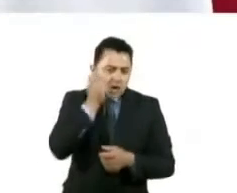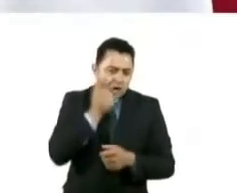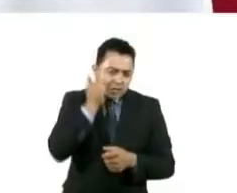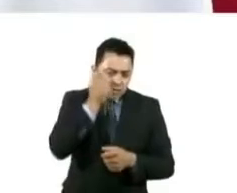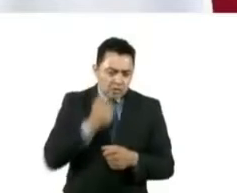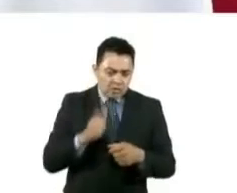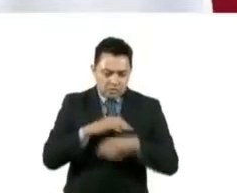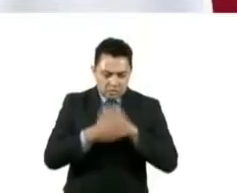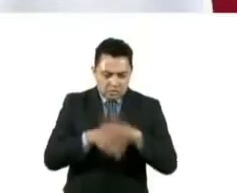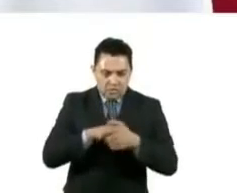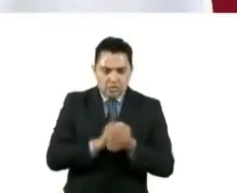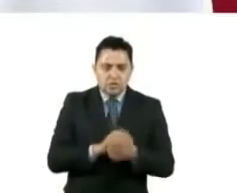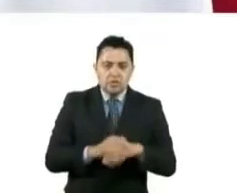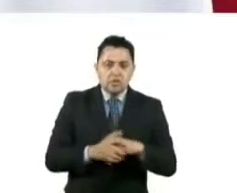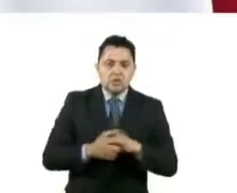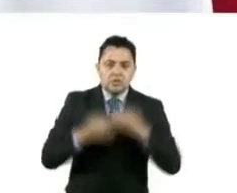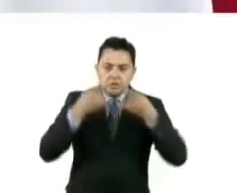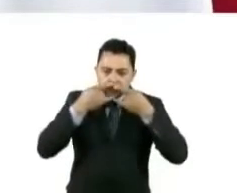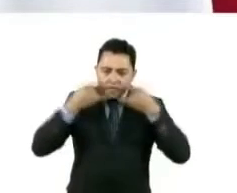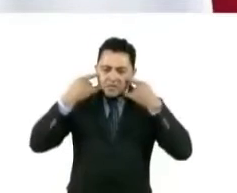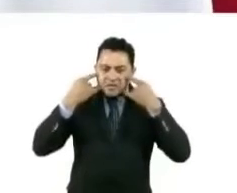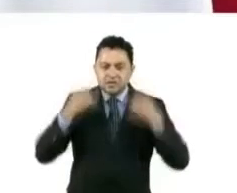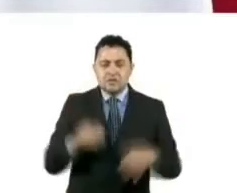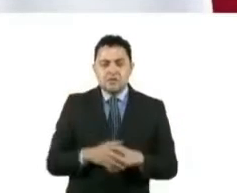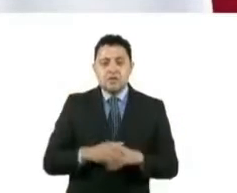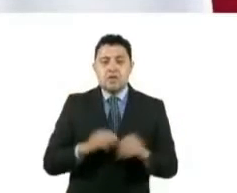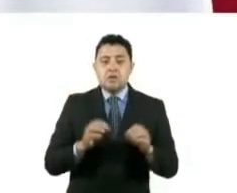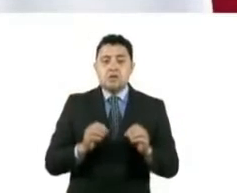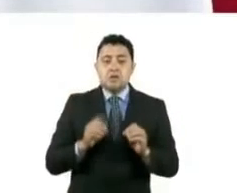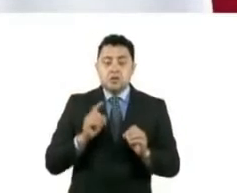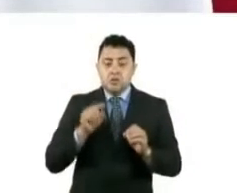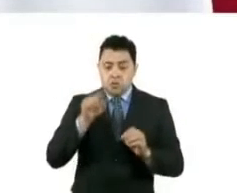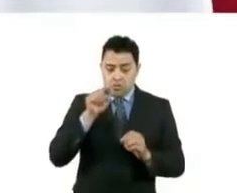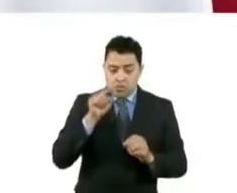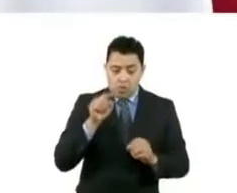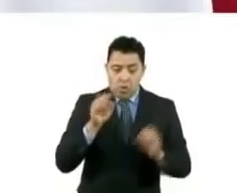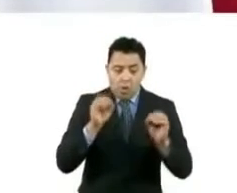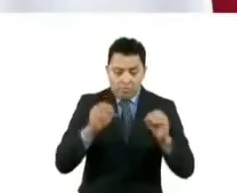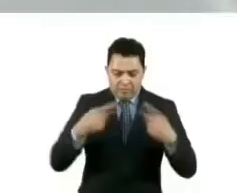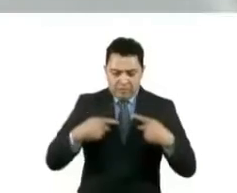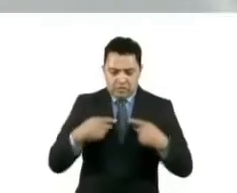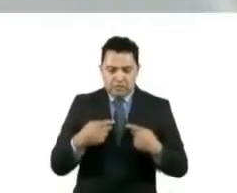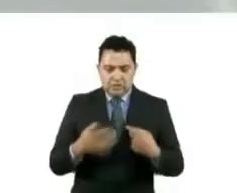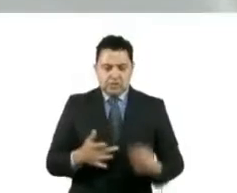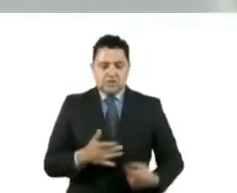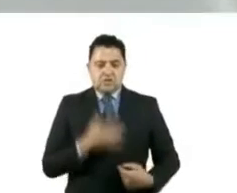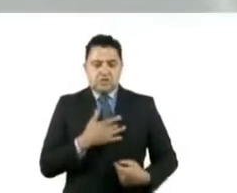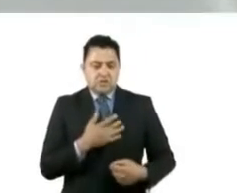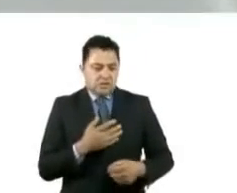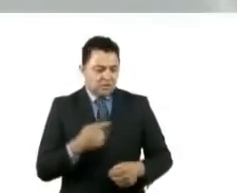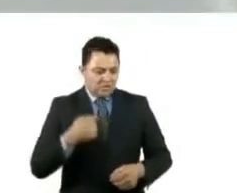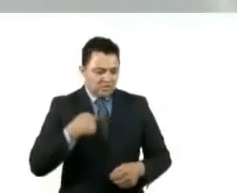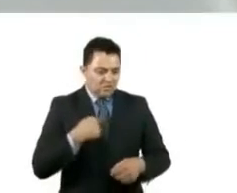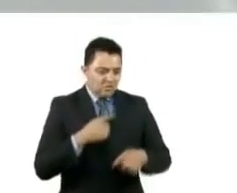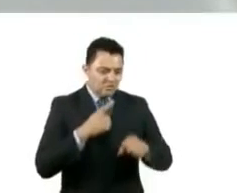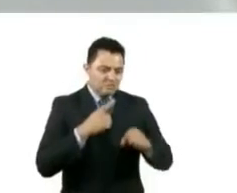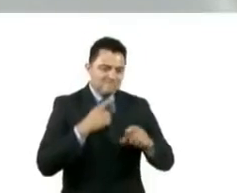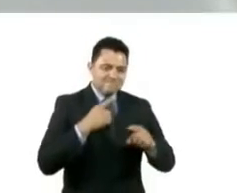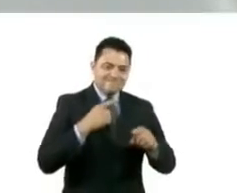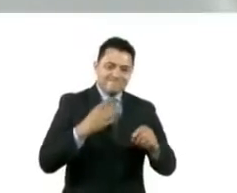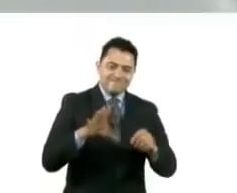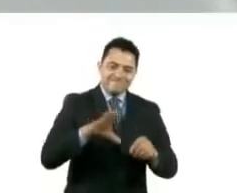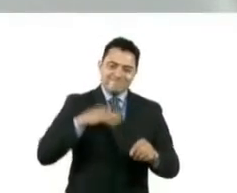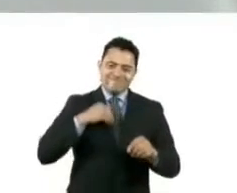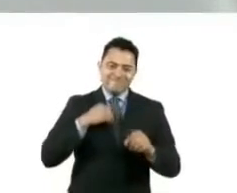el aislamiento en caso de presentar sintomatología sospechosa de COVID-19. Entonces, ¿se elimina la recomendación del